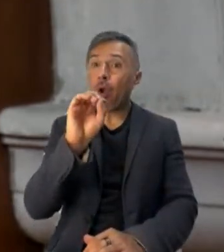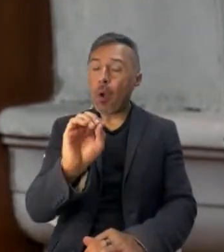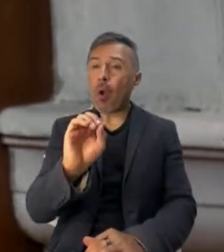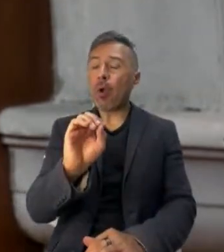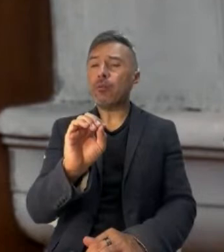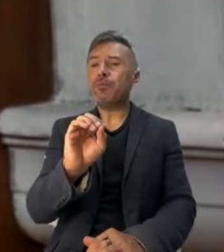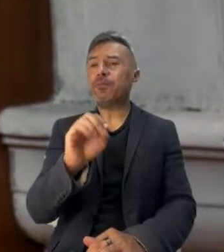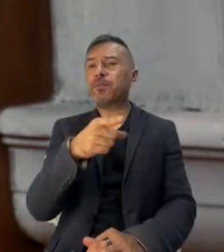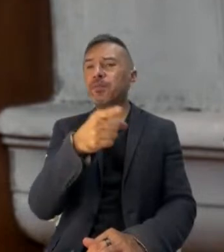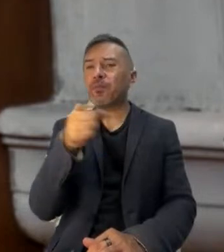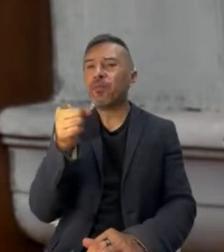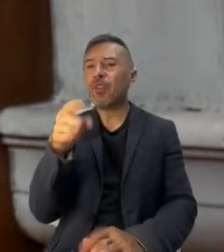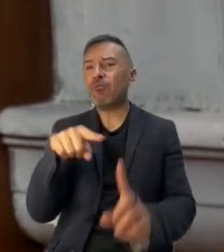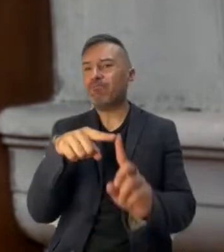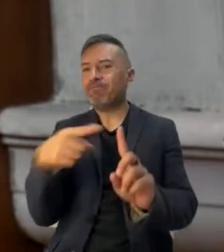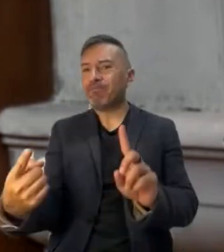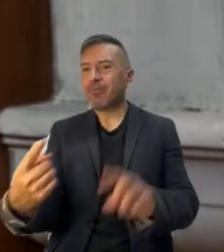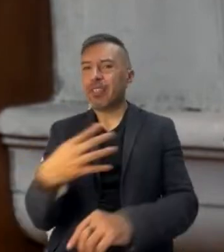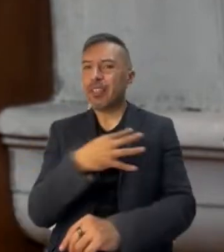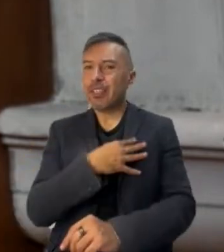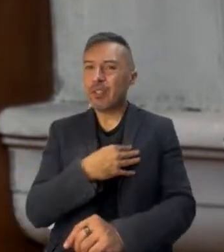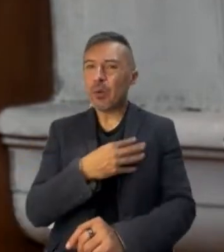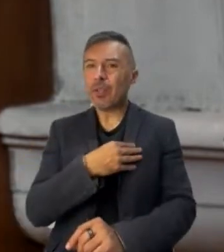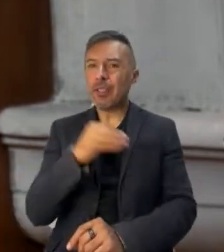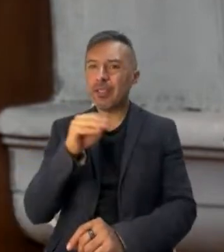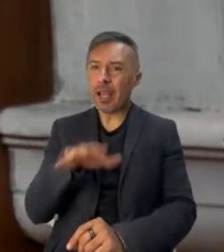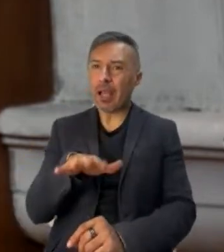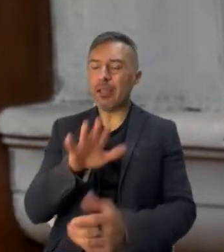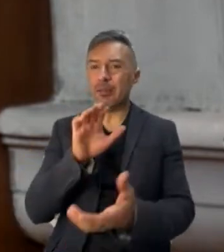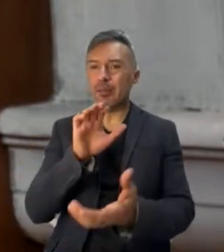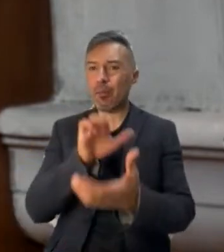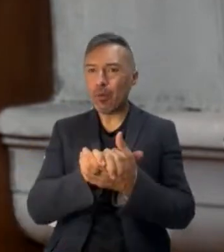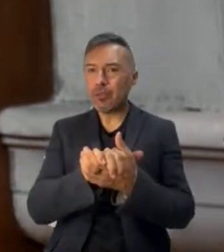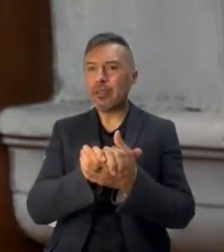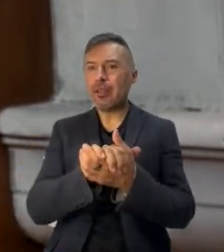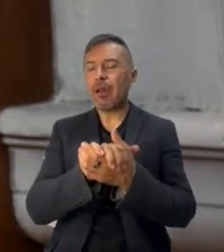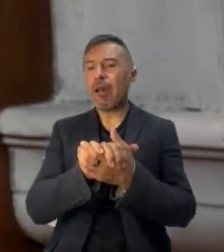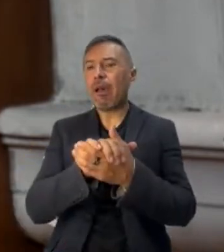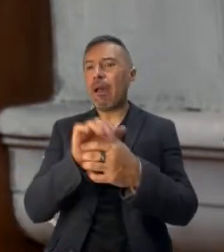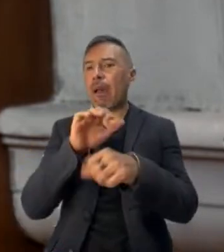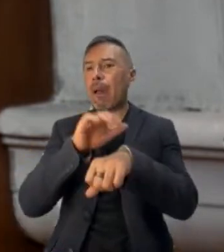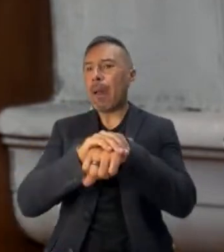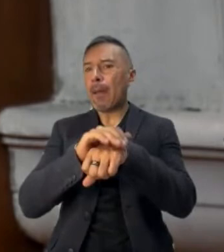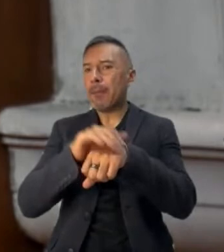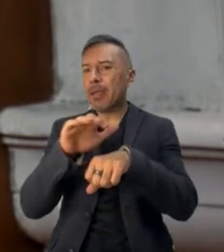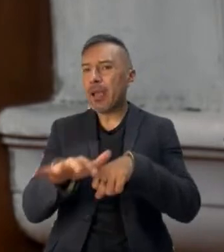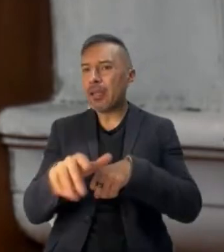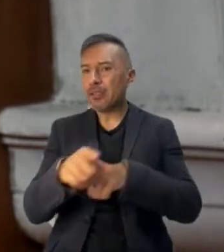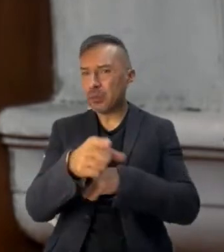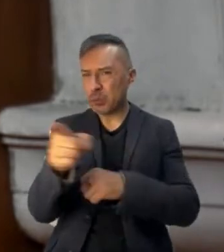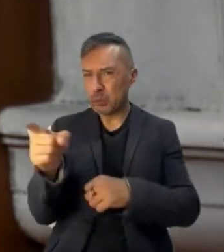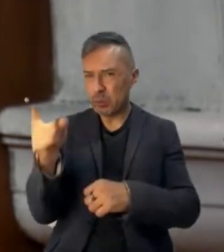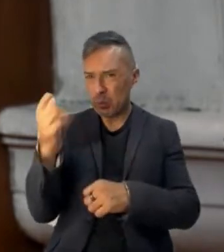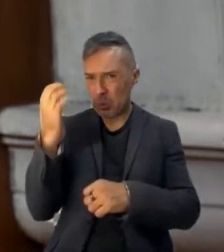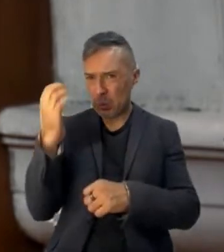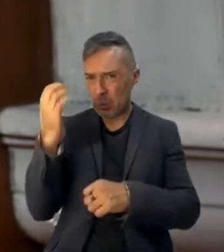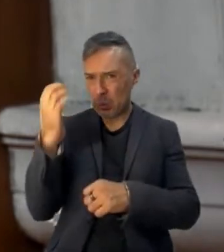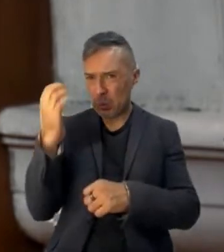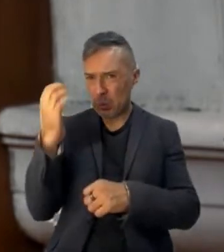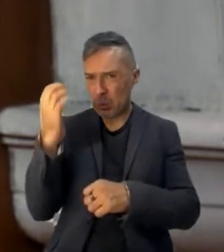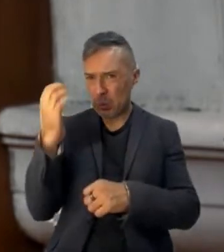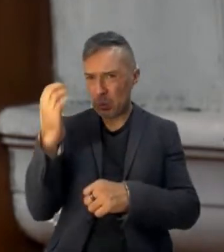hijas, esposas, amigas o conocidas que puedan regresar con bien a